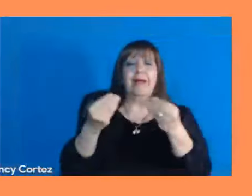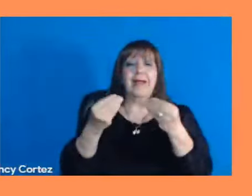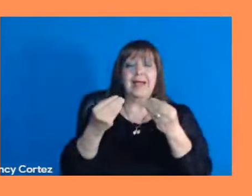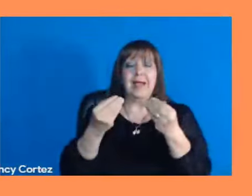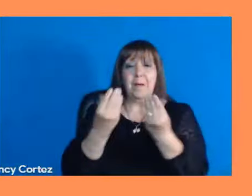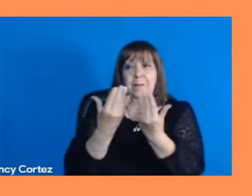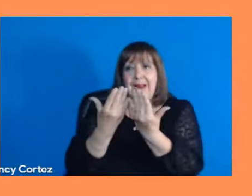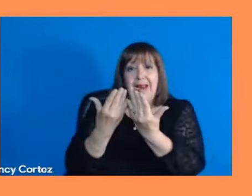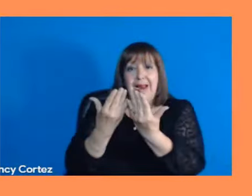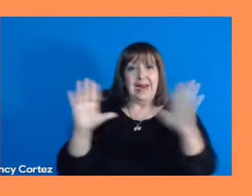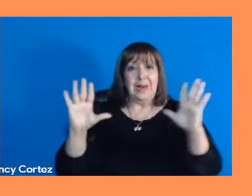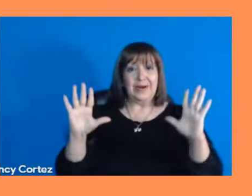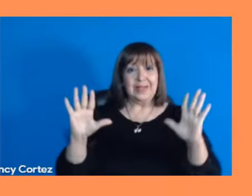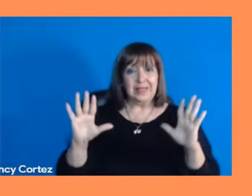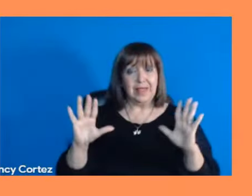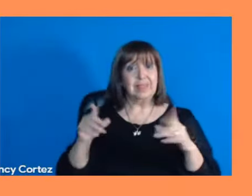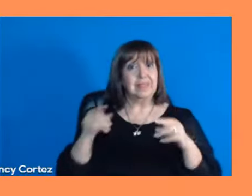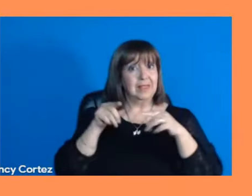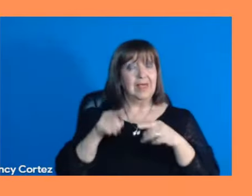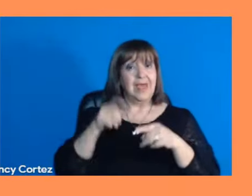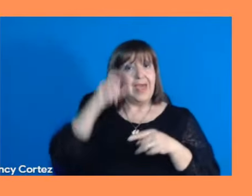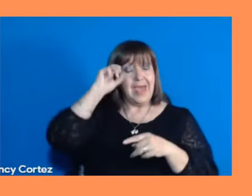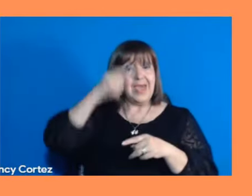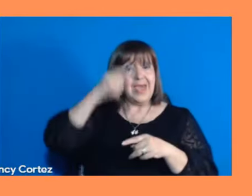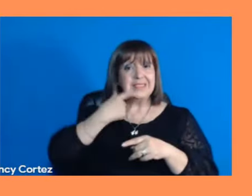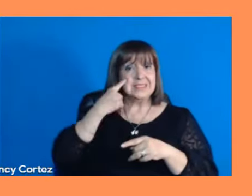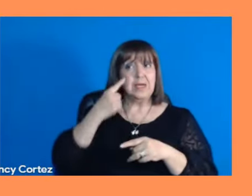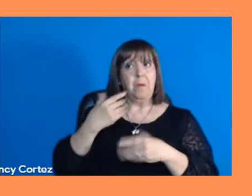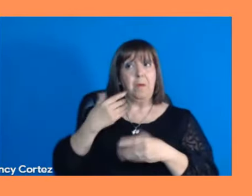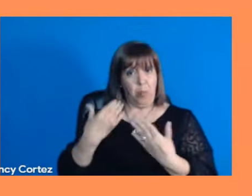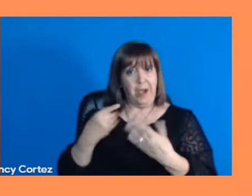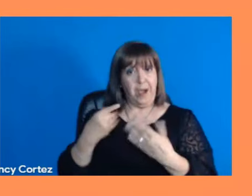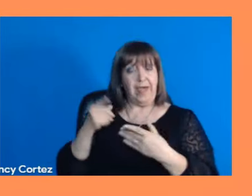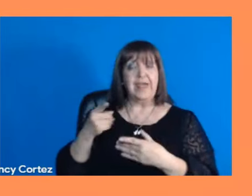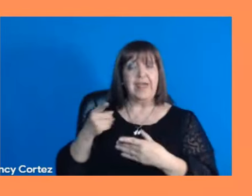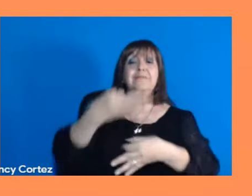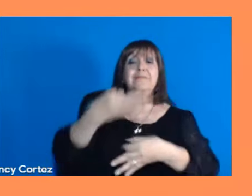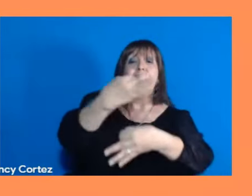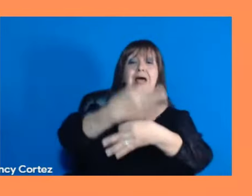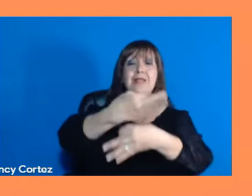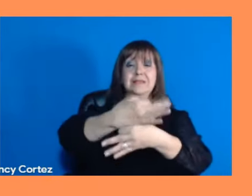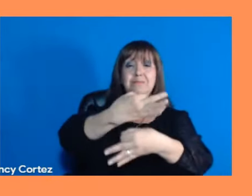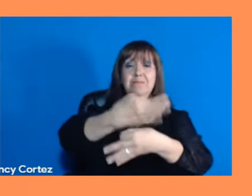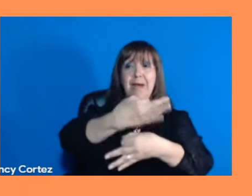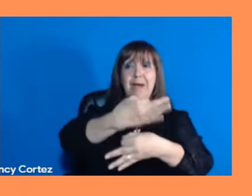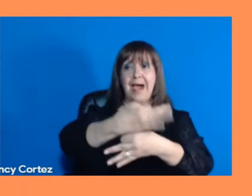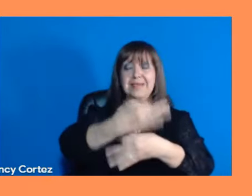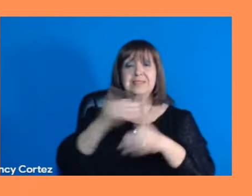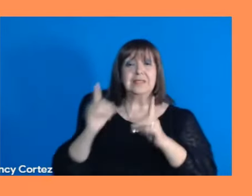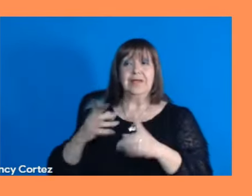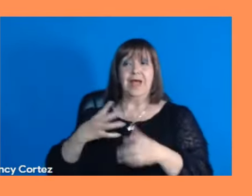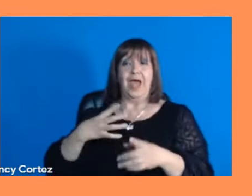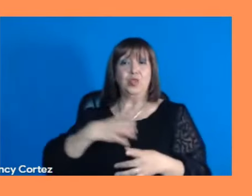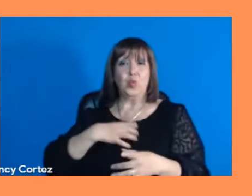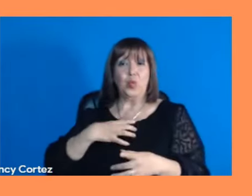que docentes, estudiantes y familias creen un puente de